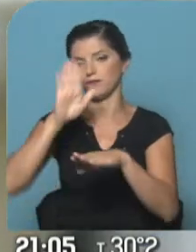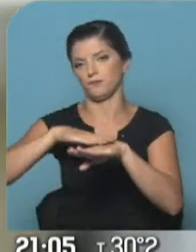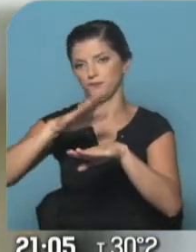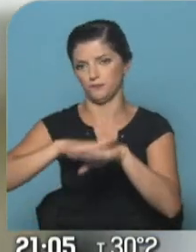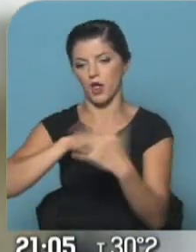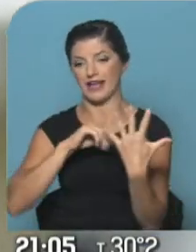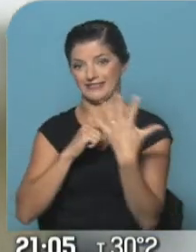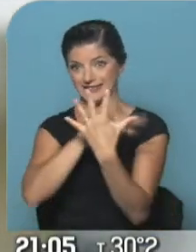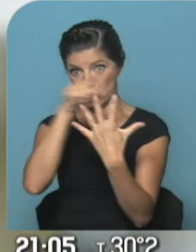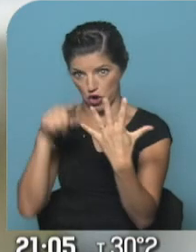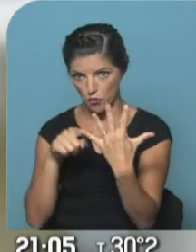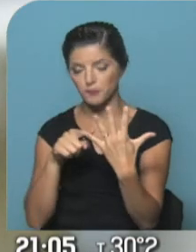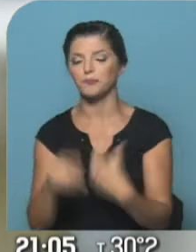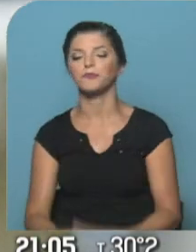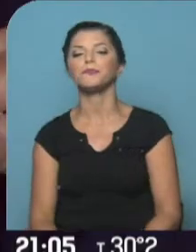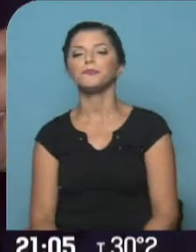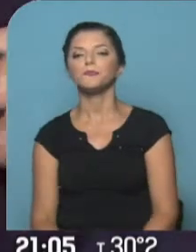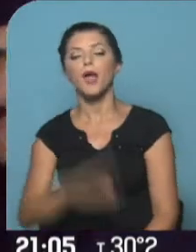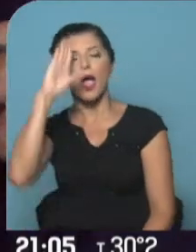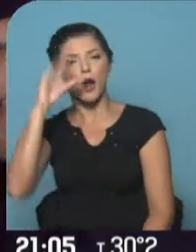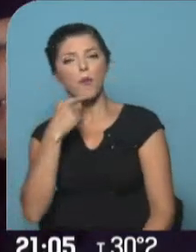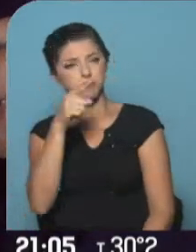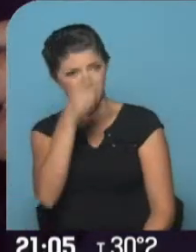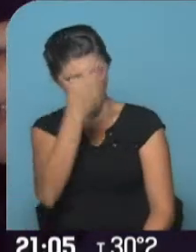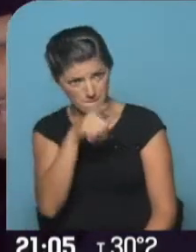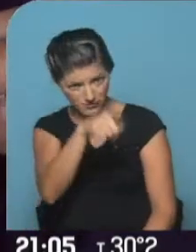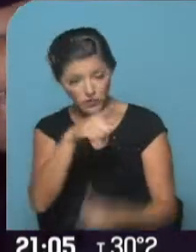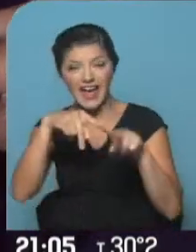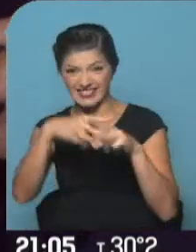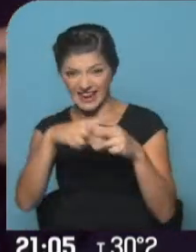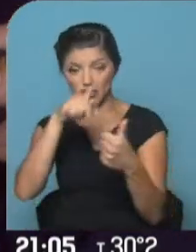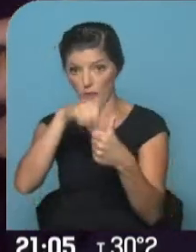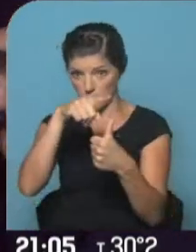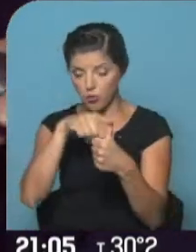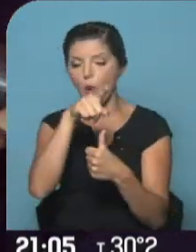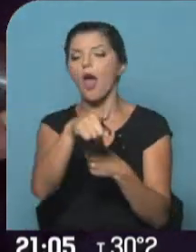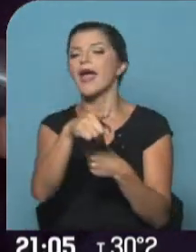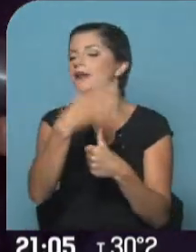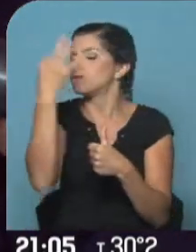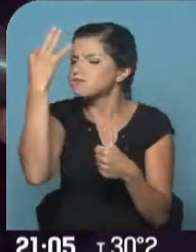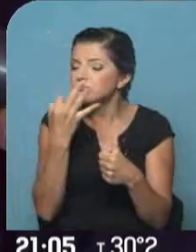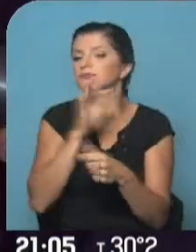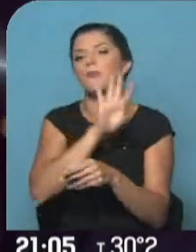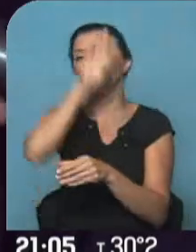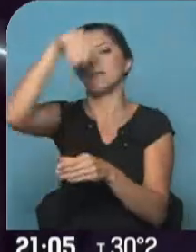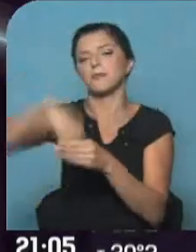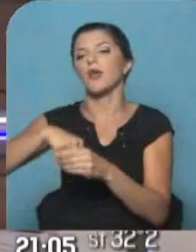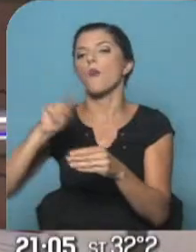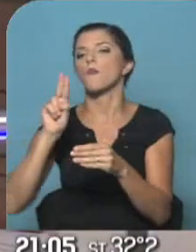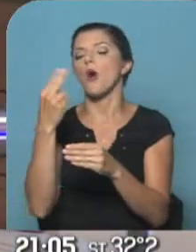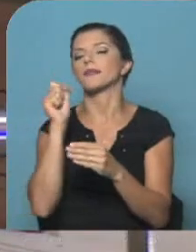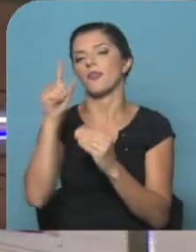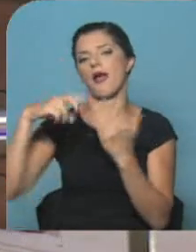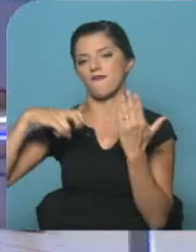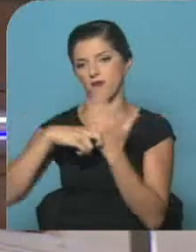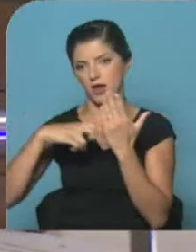juez federal Julián Ercolini procesó al técnico informático Diego Lagomarsino como partícipe necesario del asesinato del fiscal especial de la